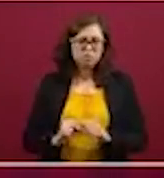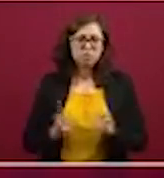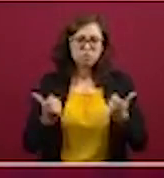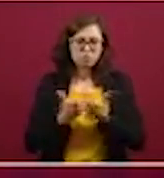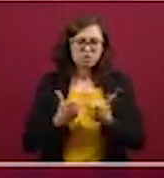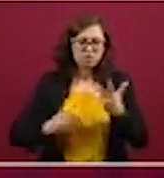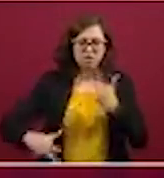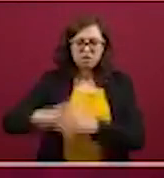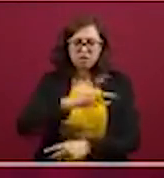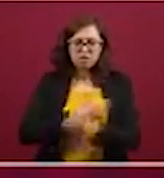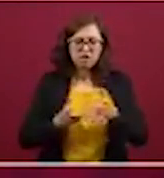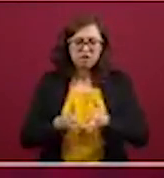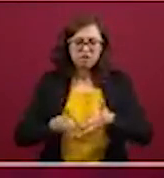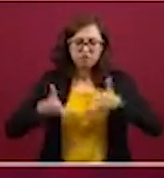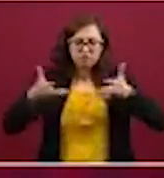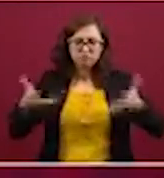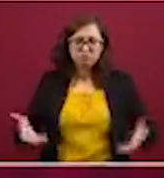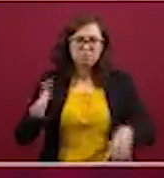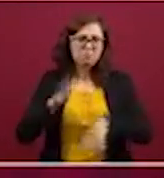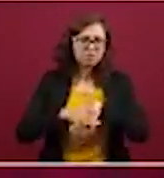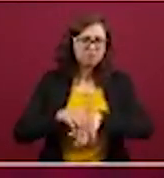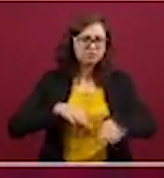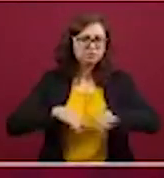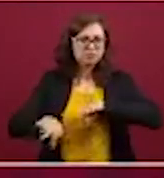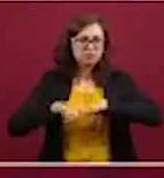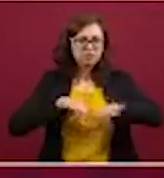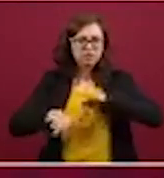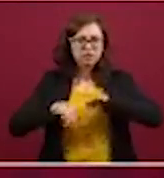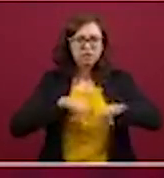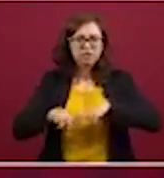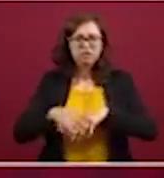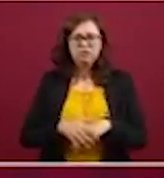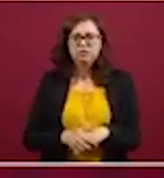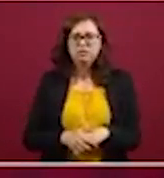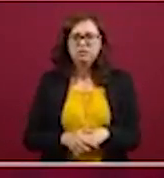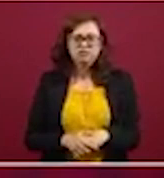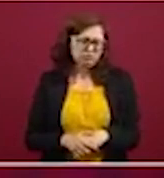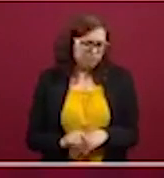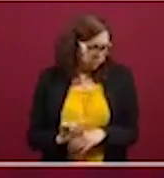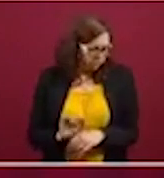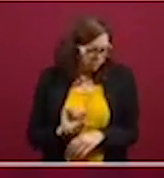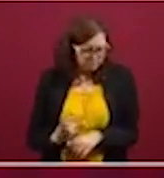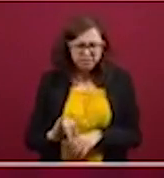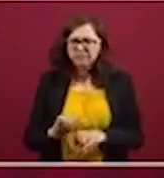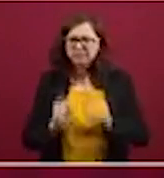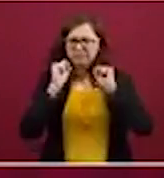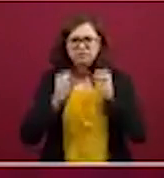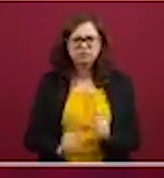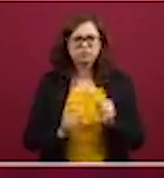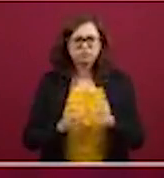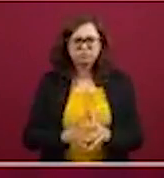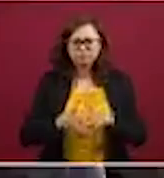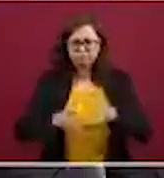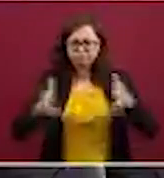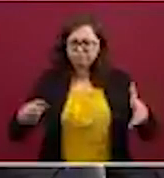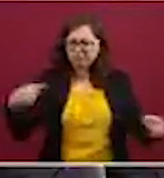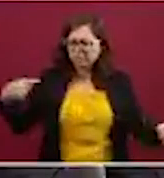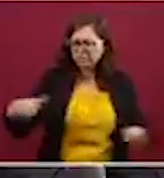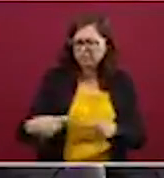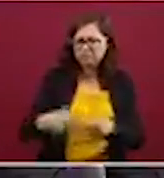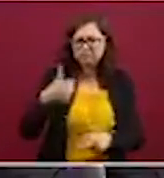generación de empleos que vamos a crecer en el sexenio